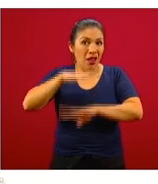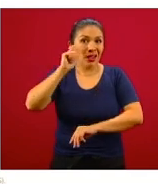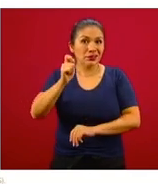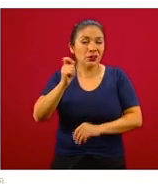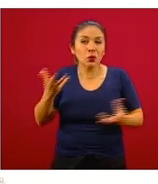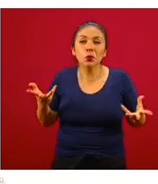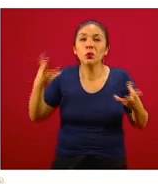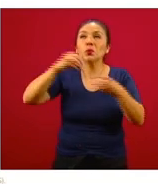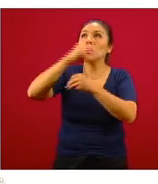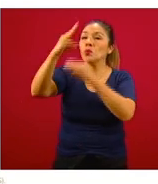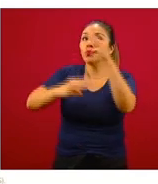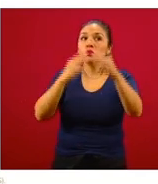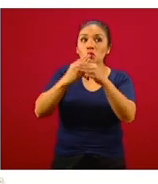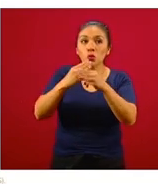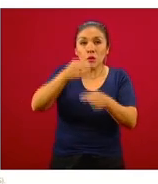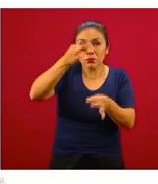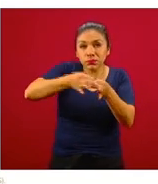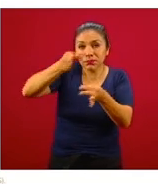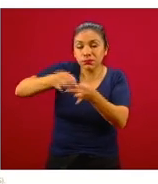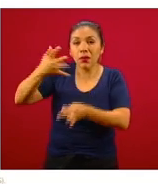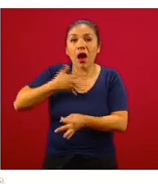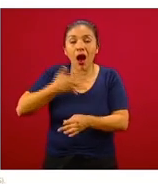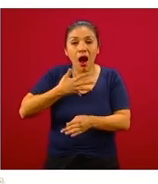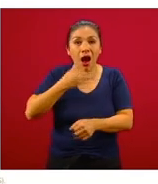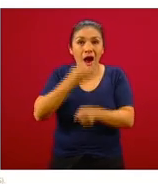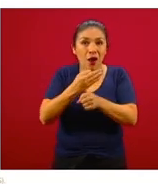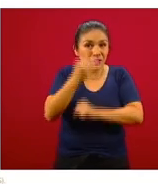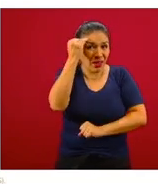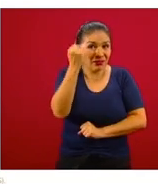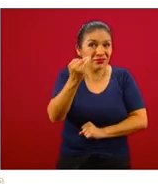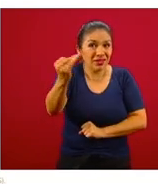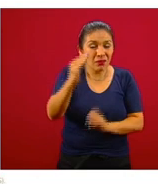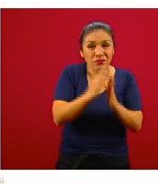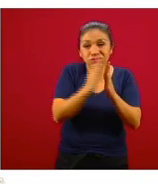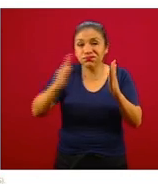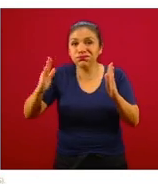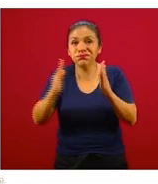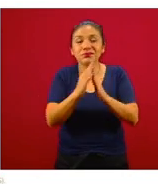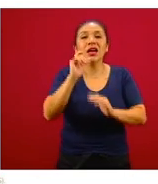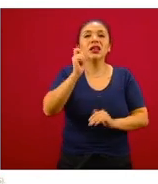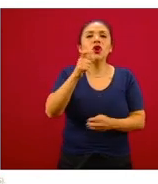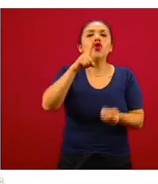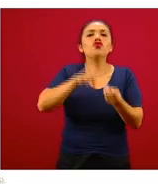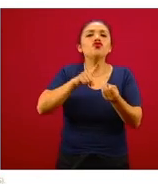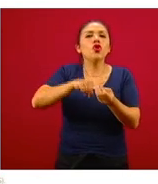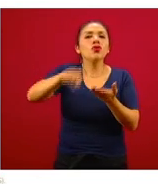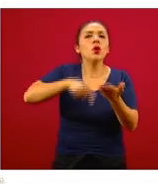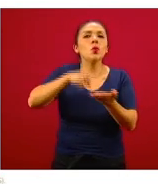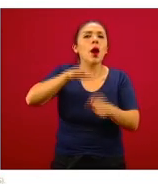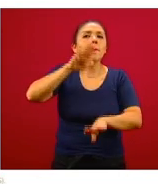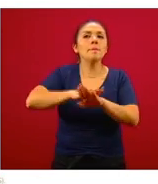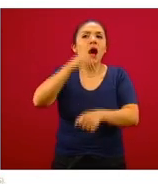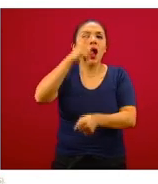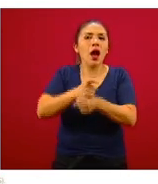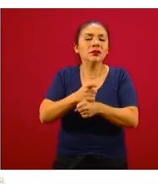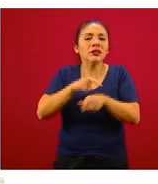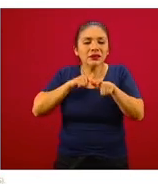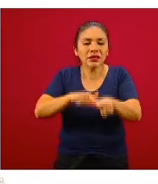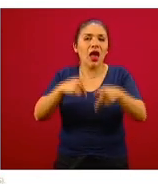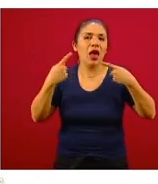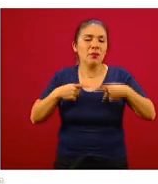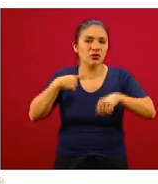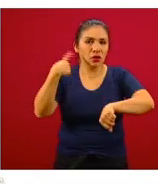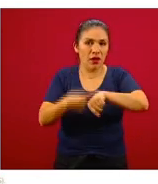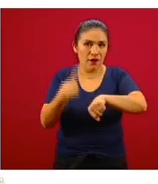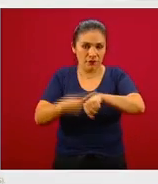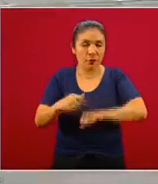en el mundo more que se than han half of observado these active en cases esta are temporalidad belong to the Americas, la transmisión which a we are at a en